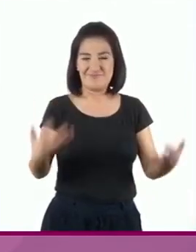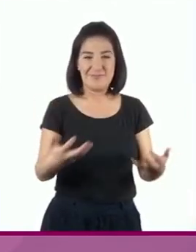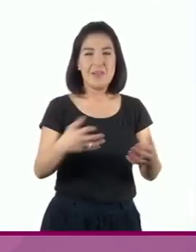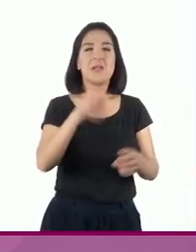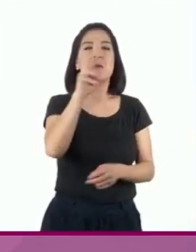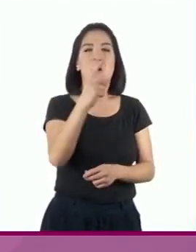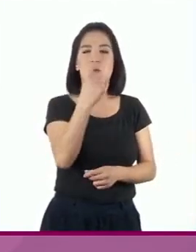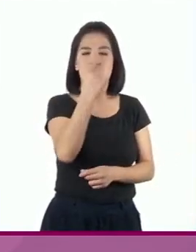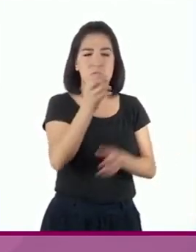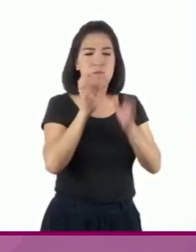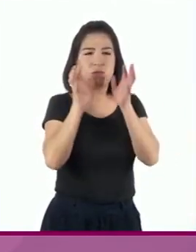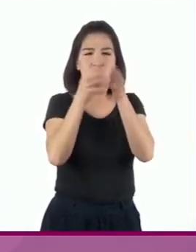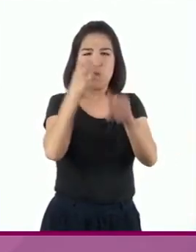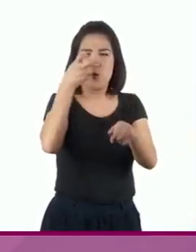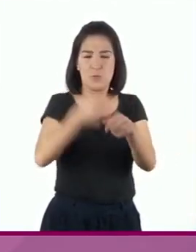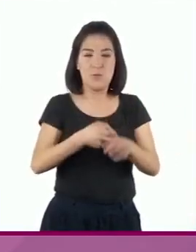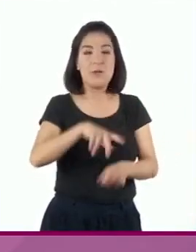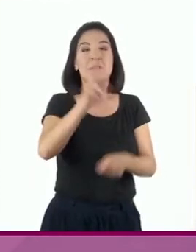largo.